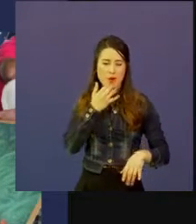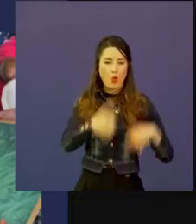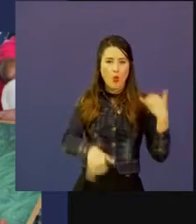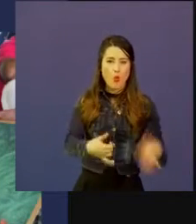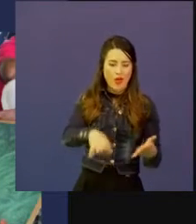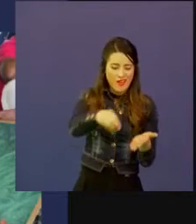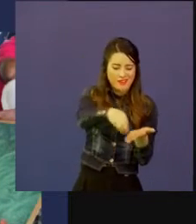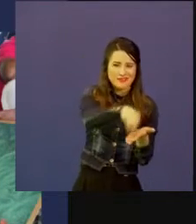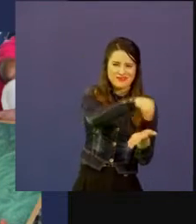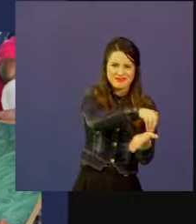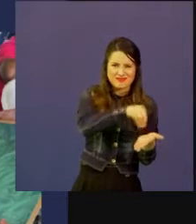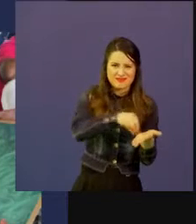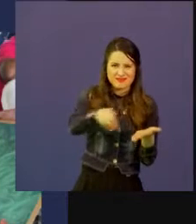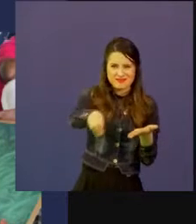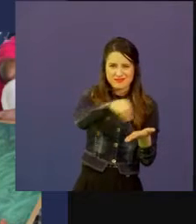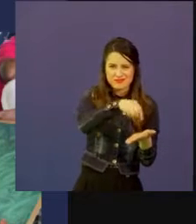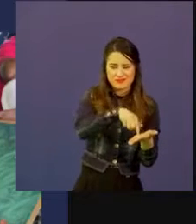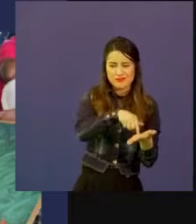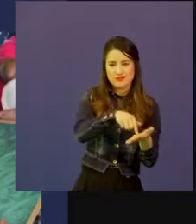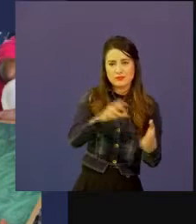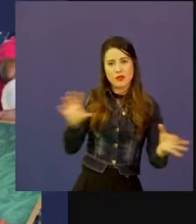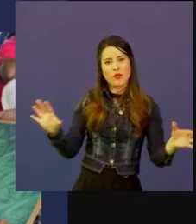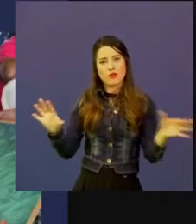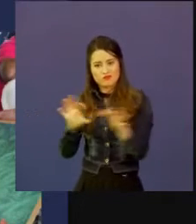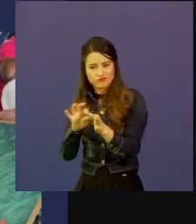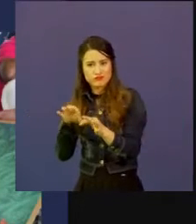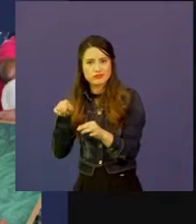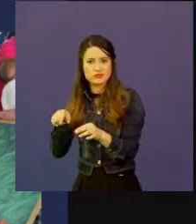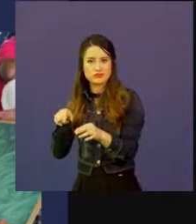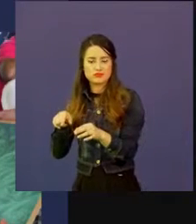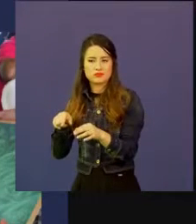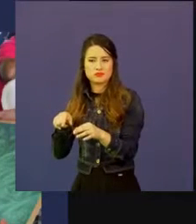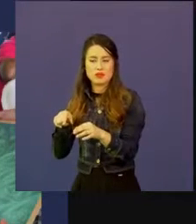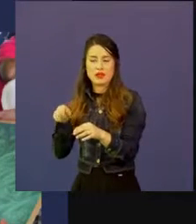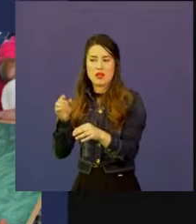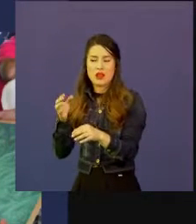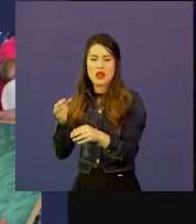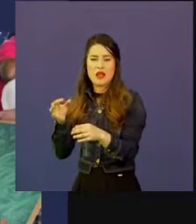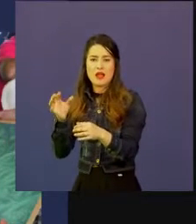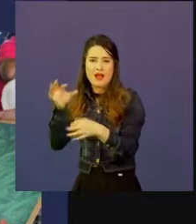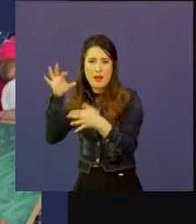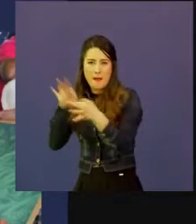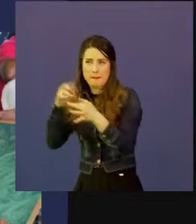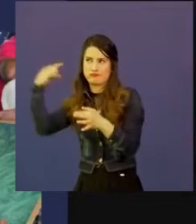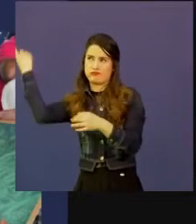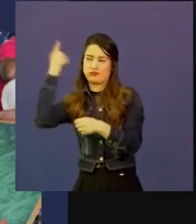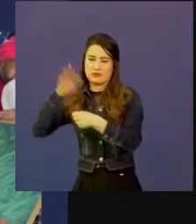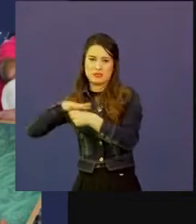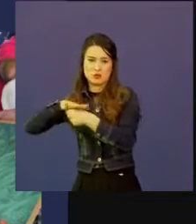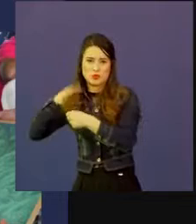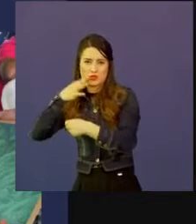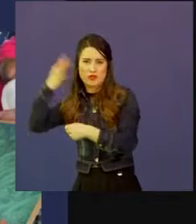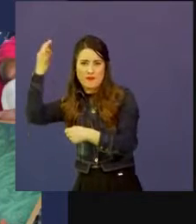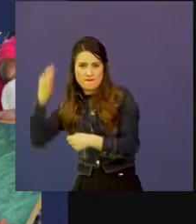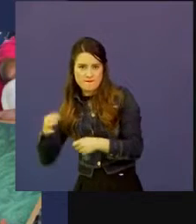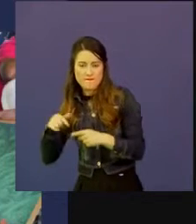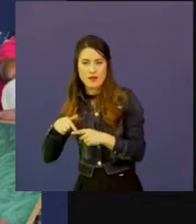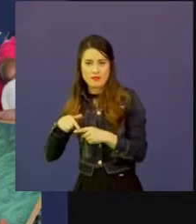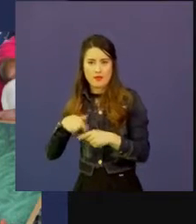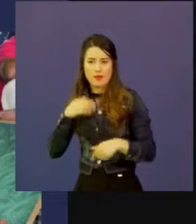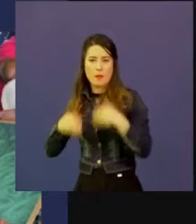de realidad aumentada, basados en las necesidades de los profesores, considerando los requerimientos de los estudiantes y a través de un